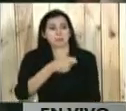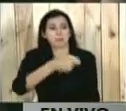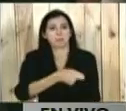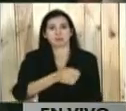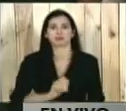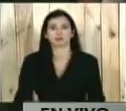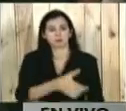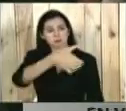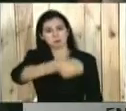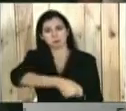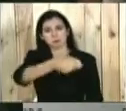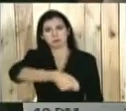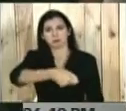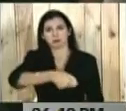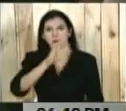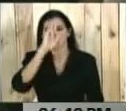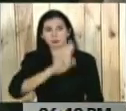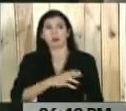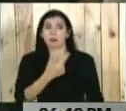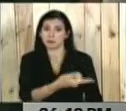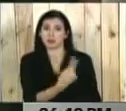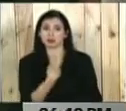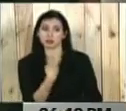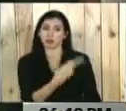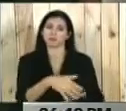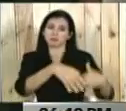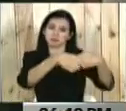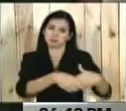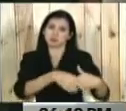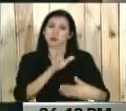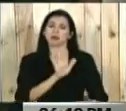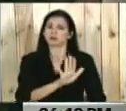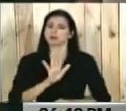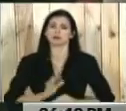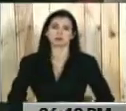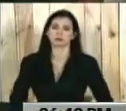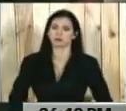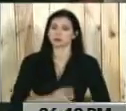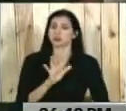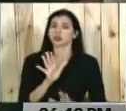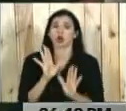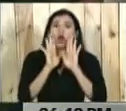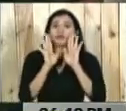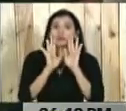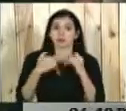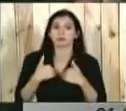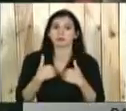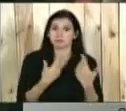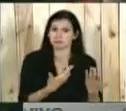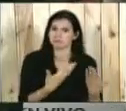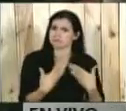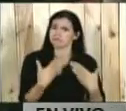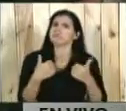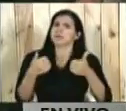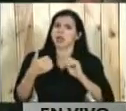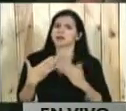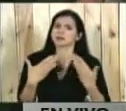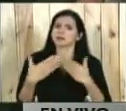Le di la mano con respeto y me la dio con respeto. Así debe ser. Les confieso que me cayó bien.